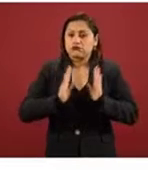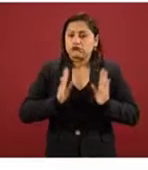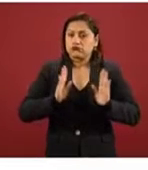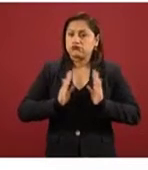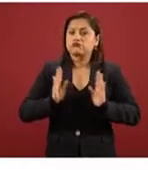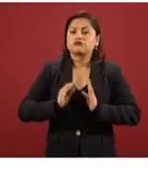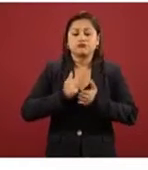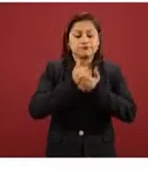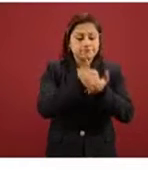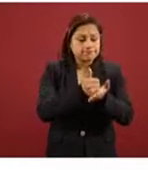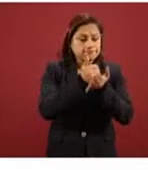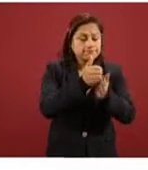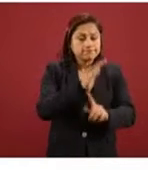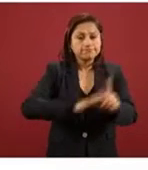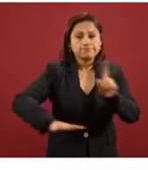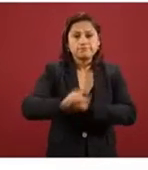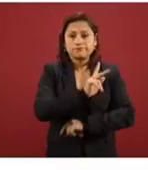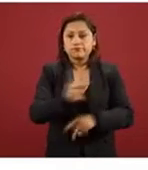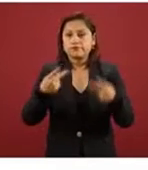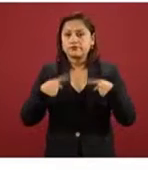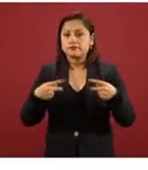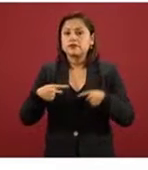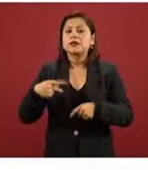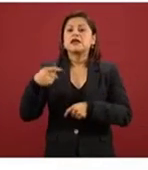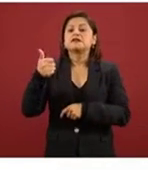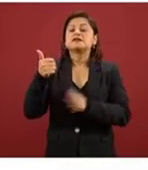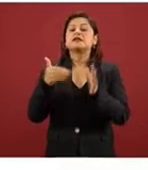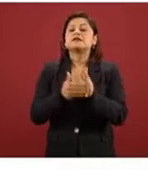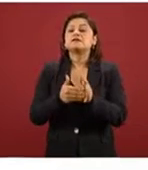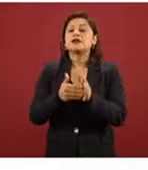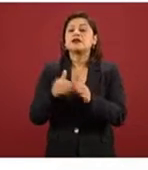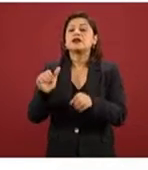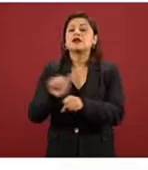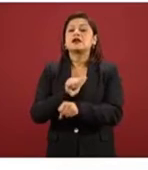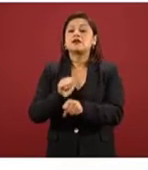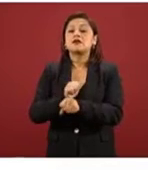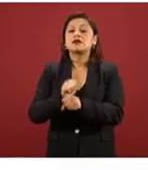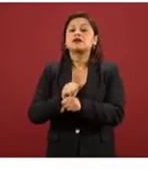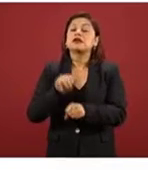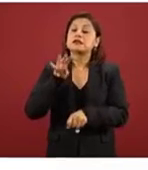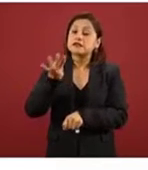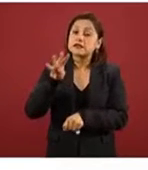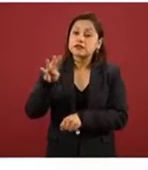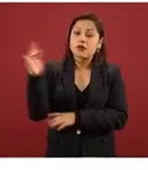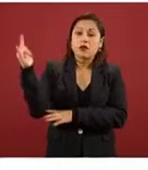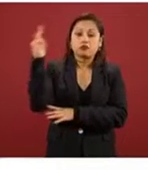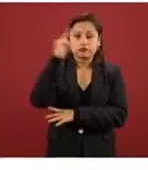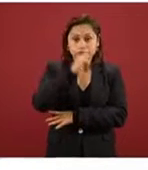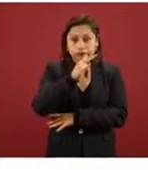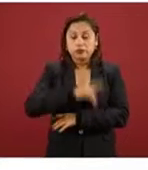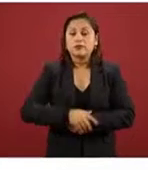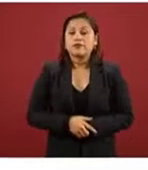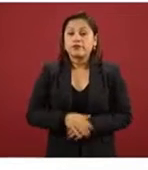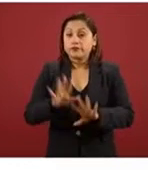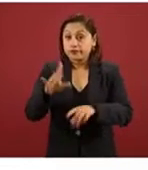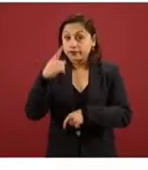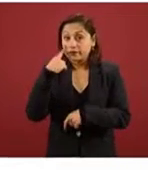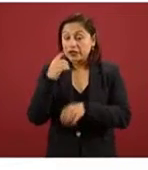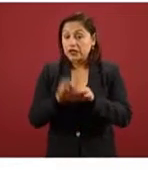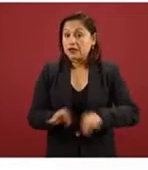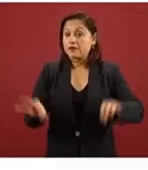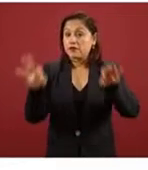familias mexicanas, 6,000 vehículos y 19 aeronaves. Además, un punto a resaltar aquí muy importante